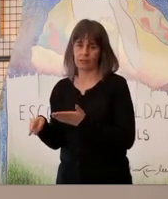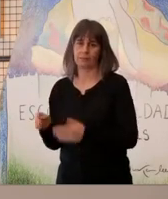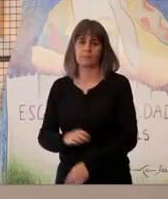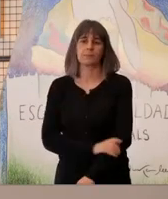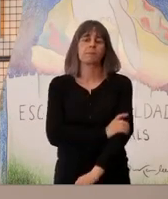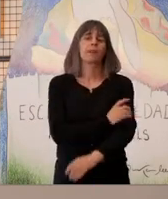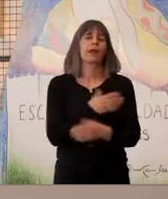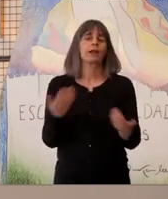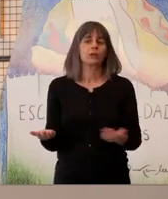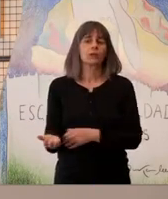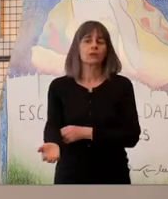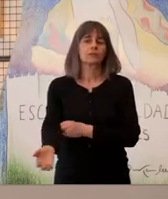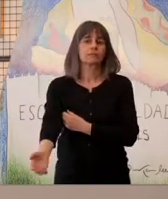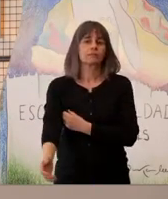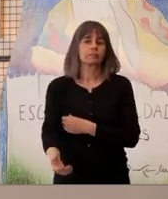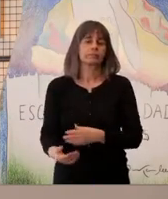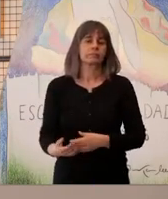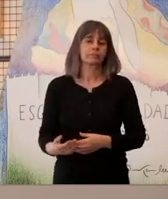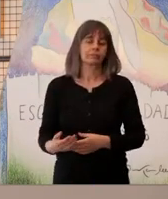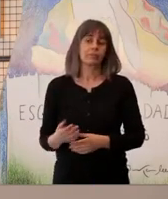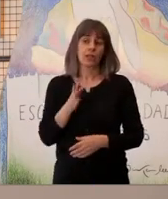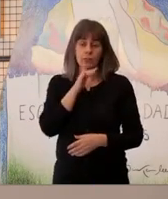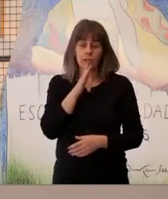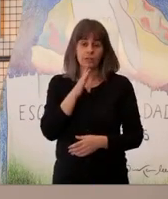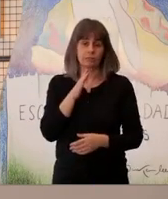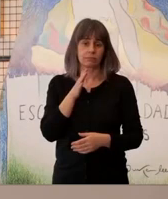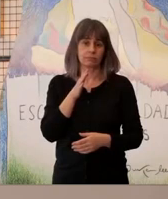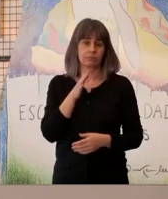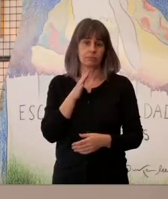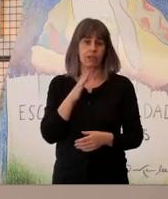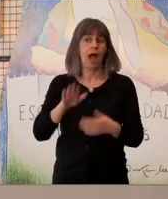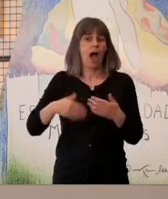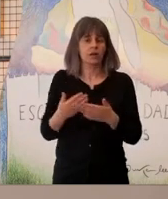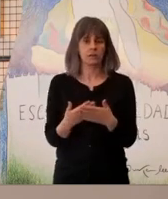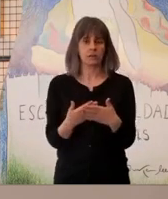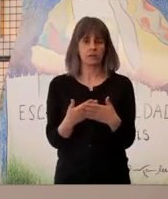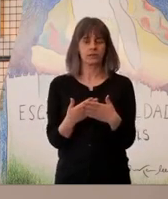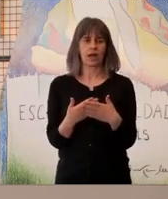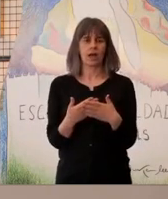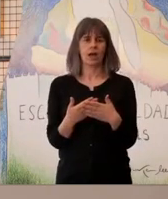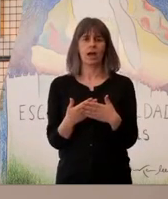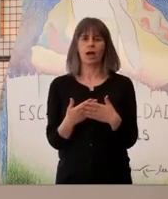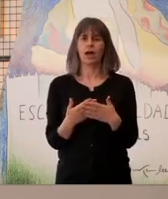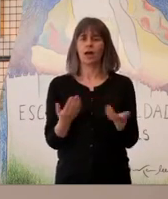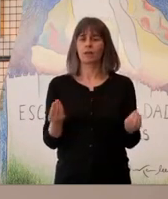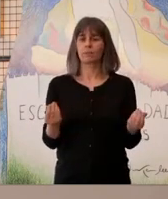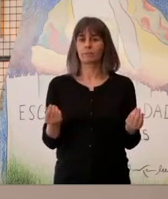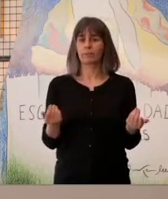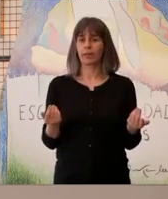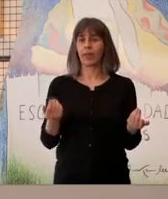de qué nos viene que todavía y se refuerza incluso la la